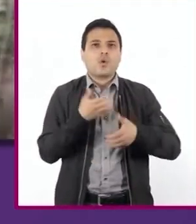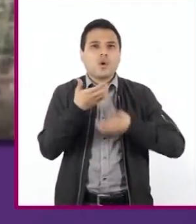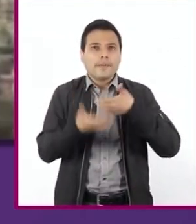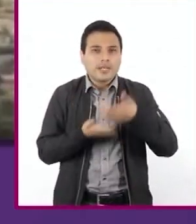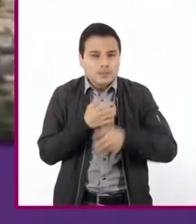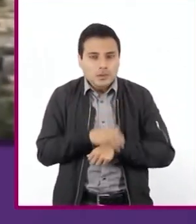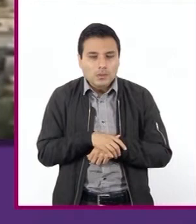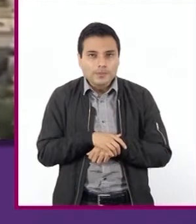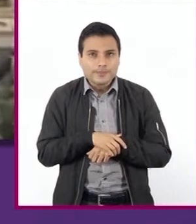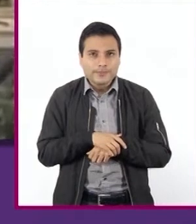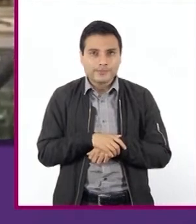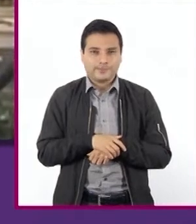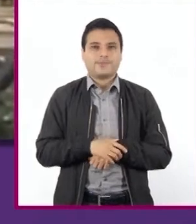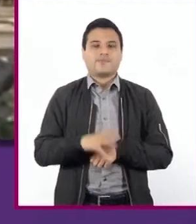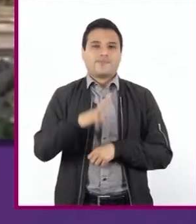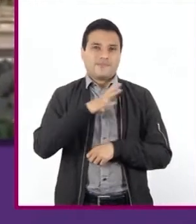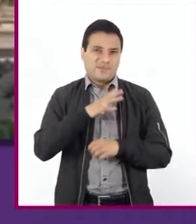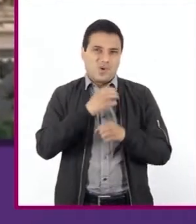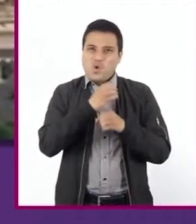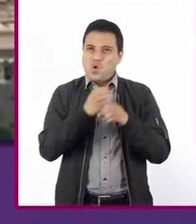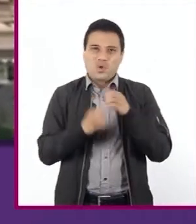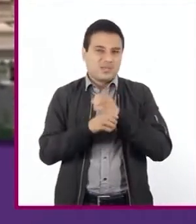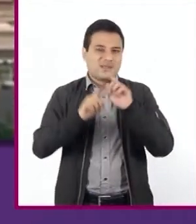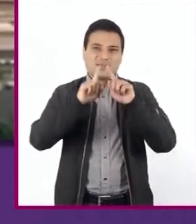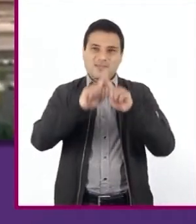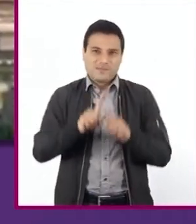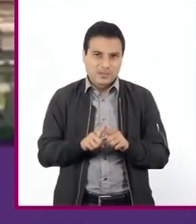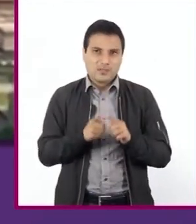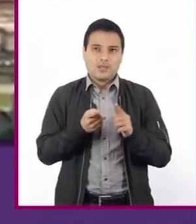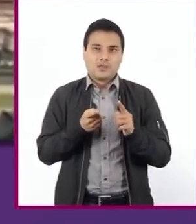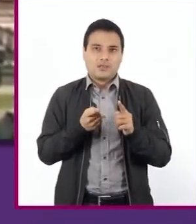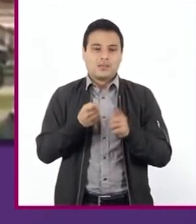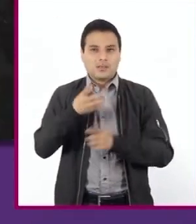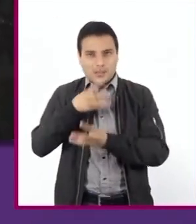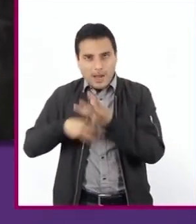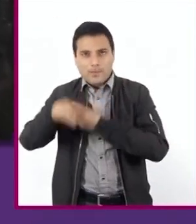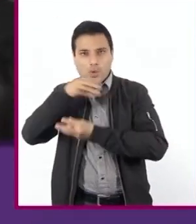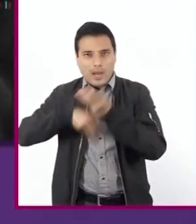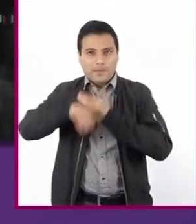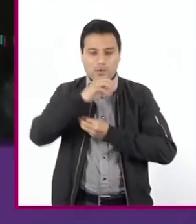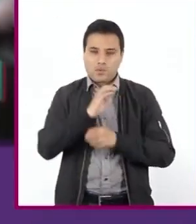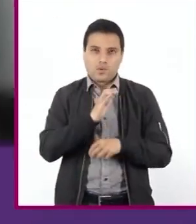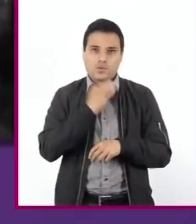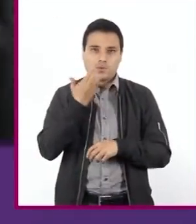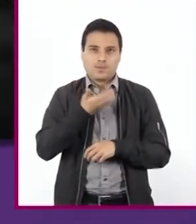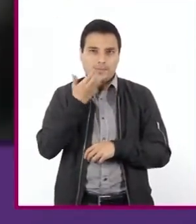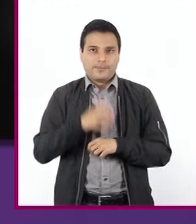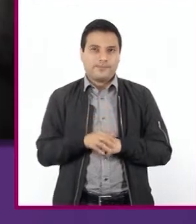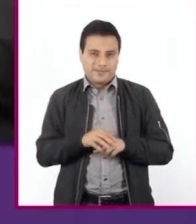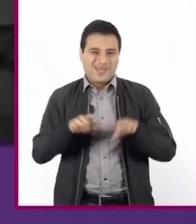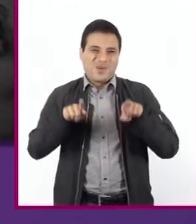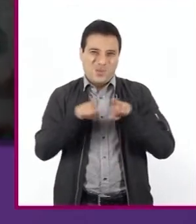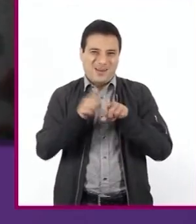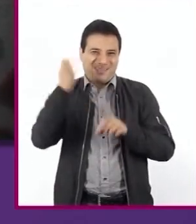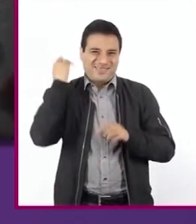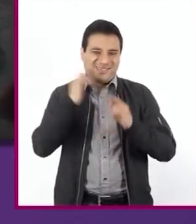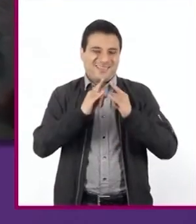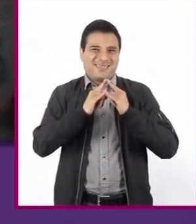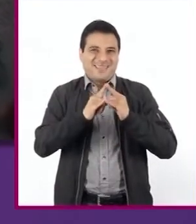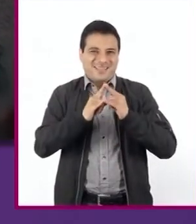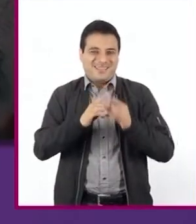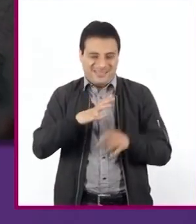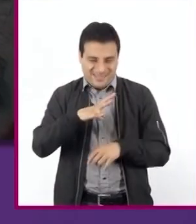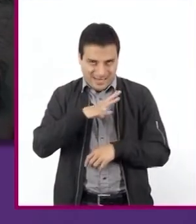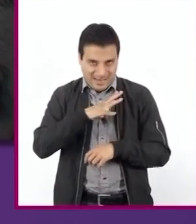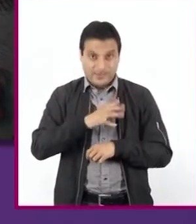fuerte presencia de intercambios mercantiles, como lo podemos ver en la importancia que tienen los tianguis, pero pues también en el comercio de larga